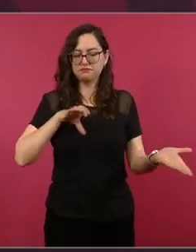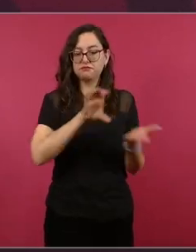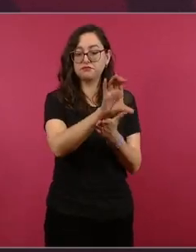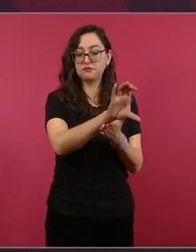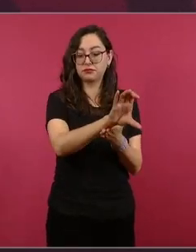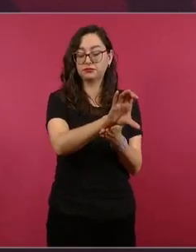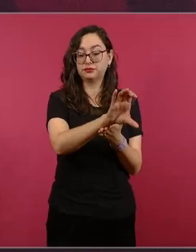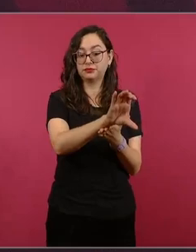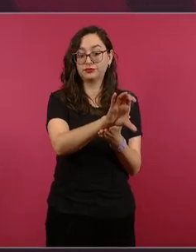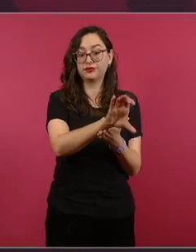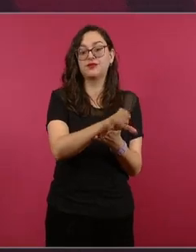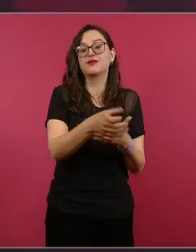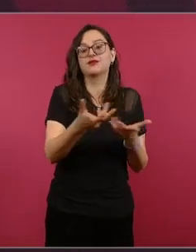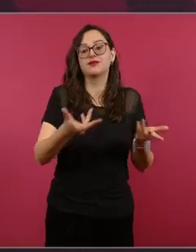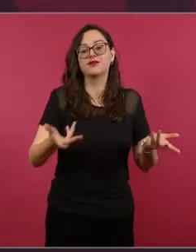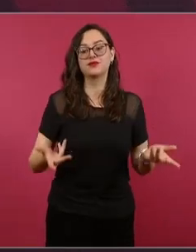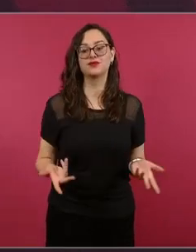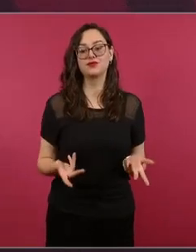de esos acuerdos